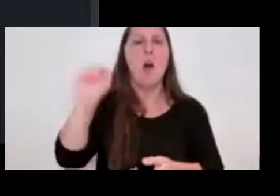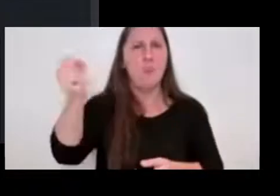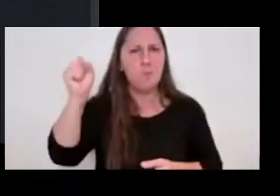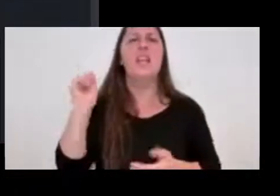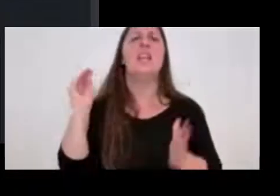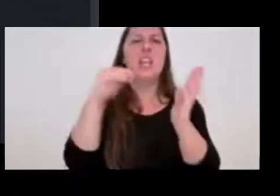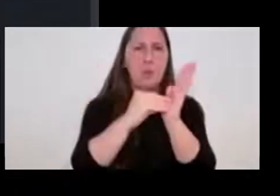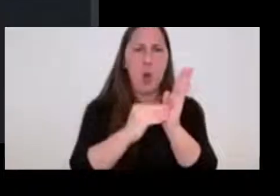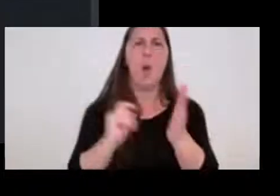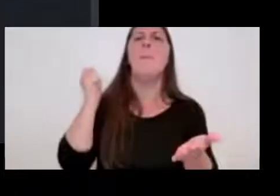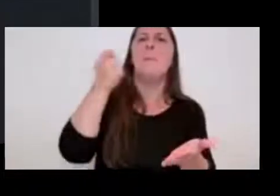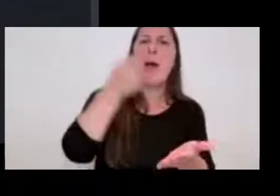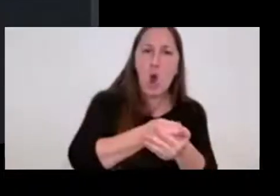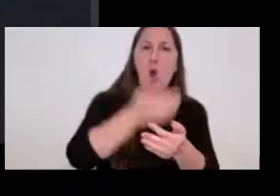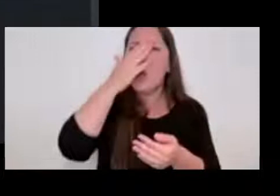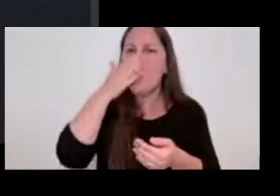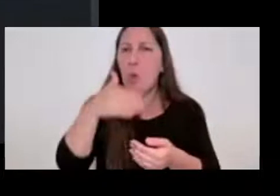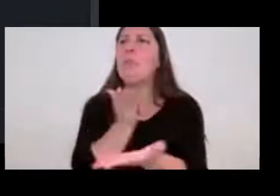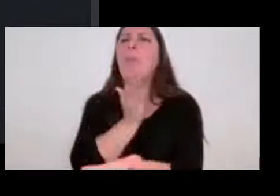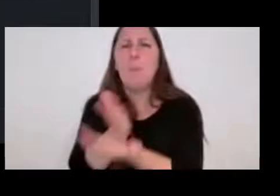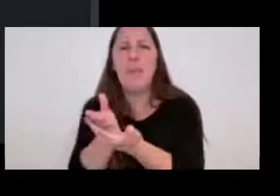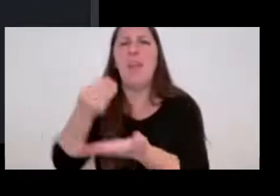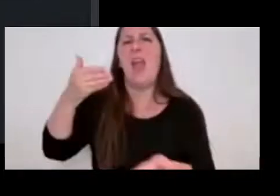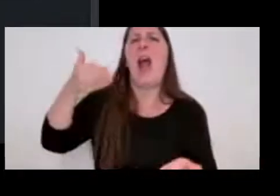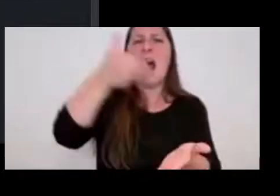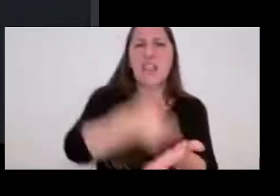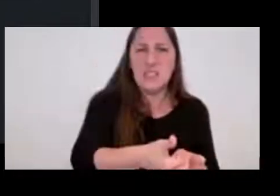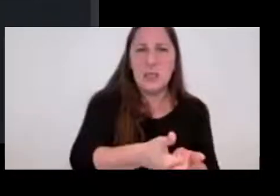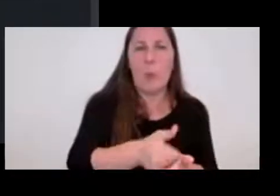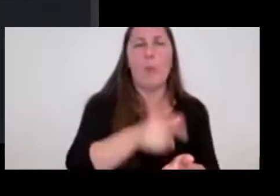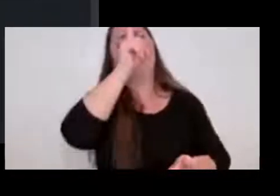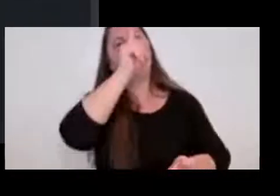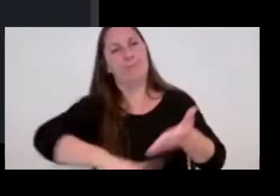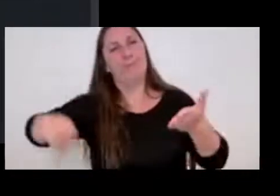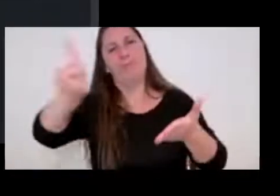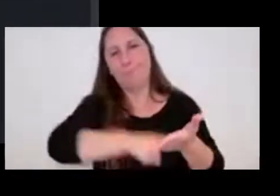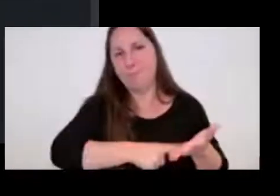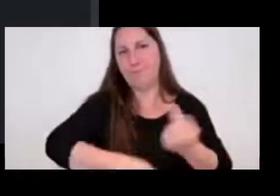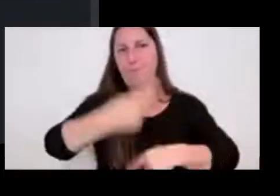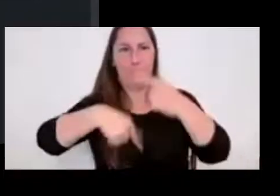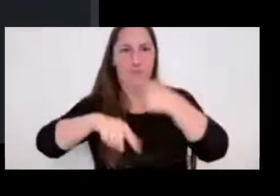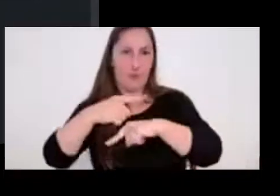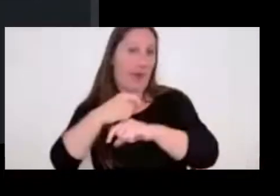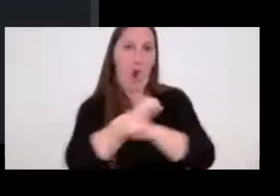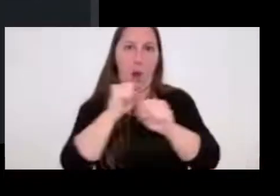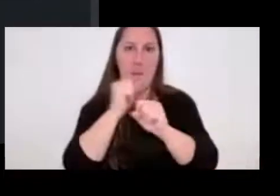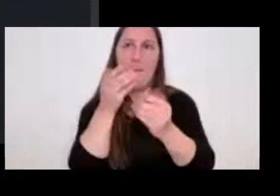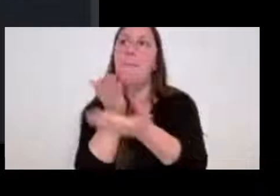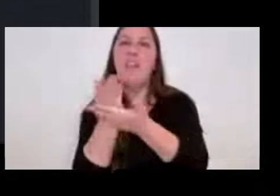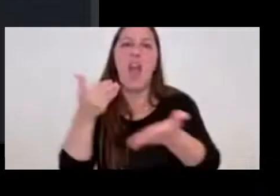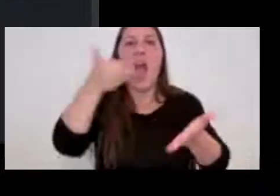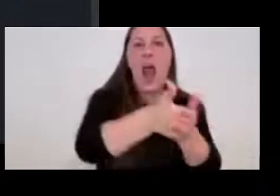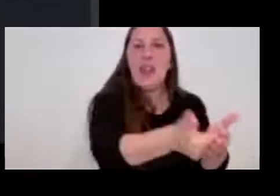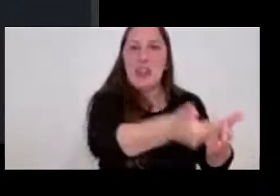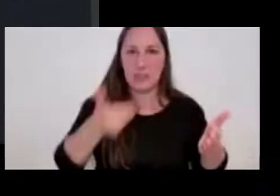pidieron anticipos, digamos, ¿no? En donde tuvo que borrarse porque tenía los anticipos que le habían aparecido de golpe, digamos. Esto no puede